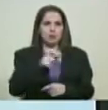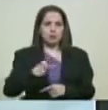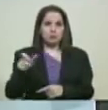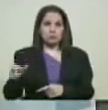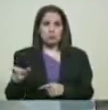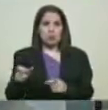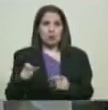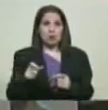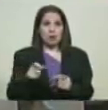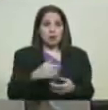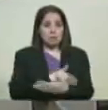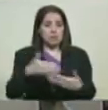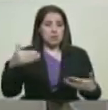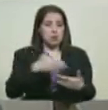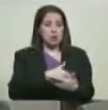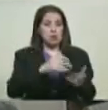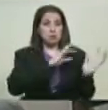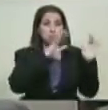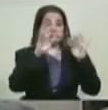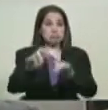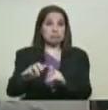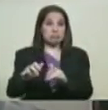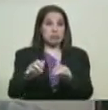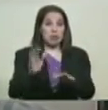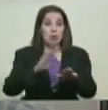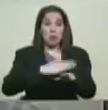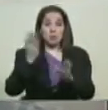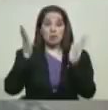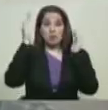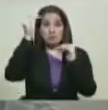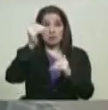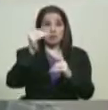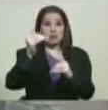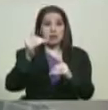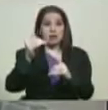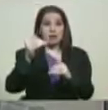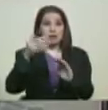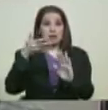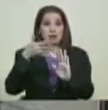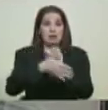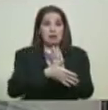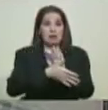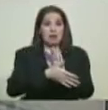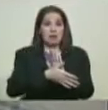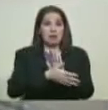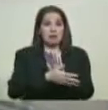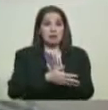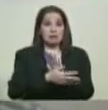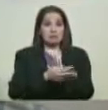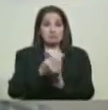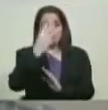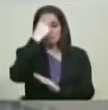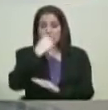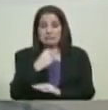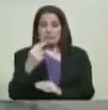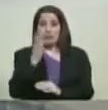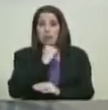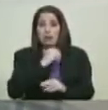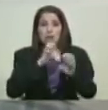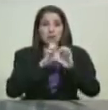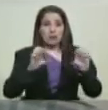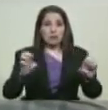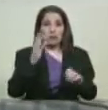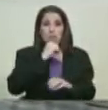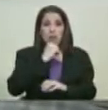no para. ¿Por qué no atienden la crisis humanitaria de África, de desempleo, de hambre, de miseria, de falta de educación, de